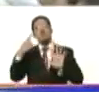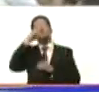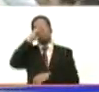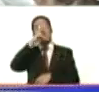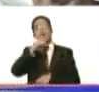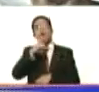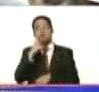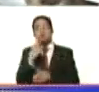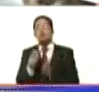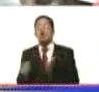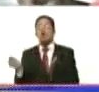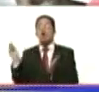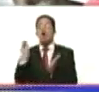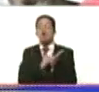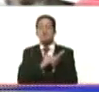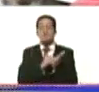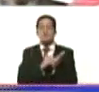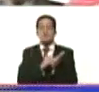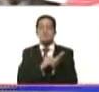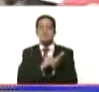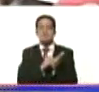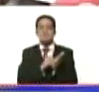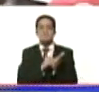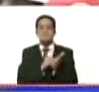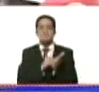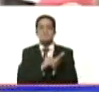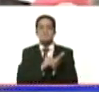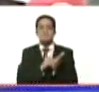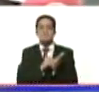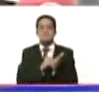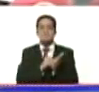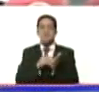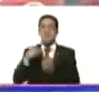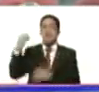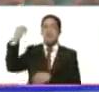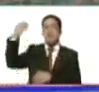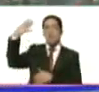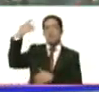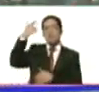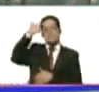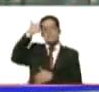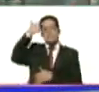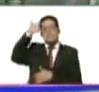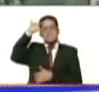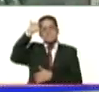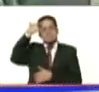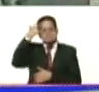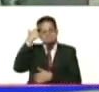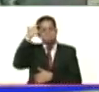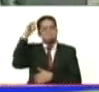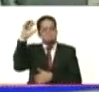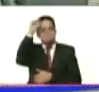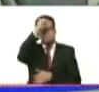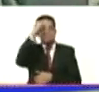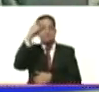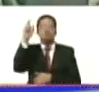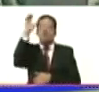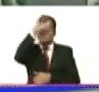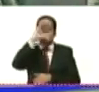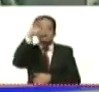surgir como una llama sagrada, una luz de conciencia nacional. Muchos de